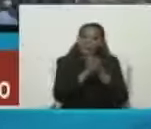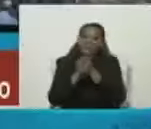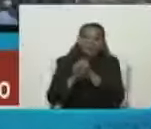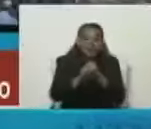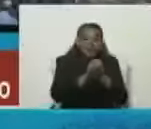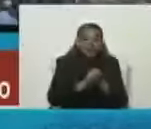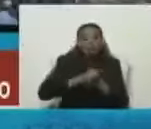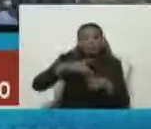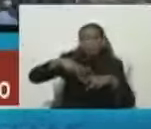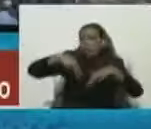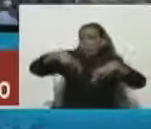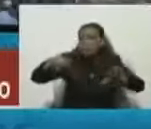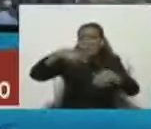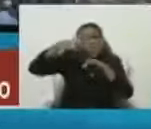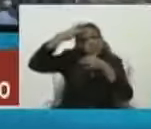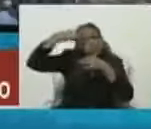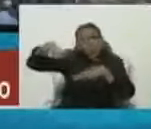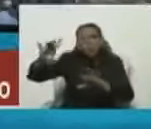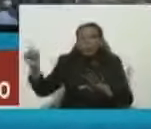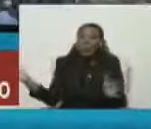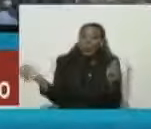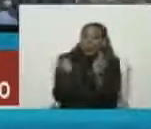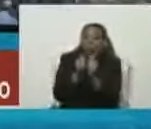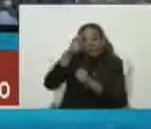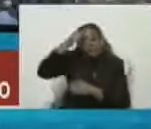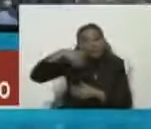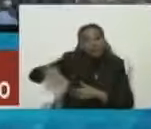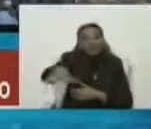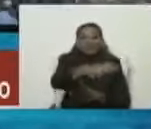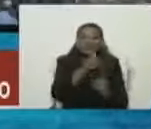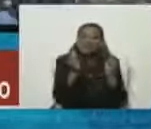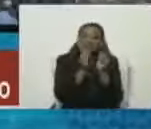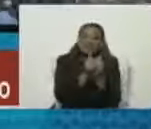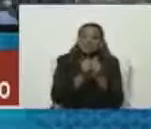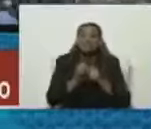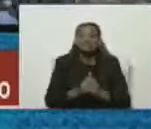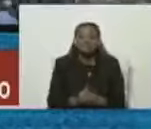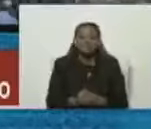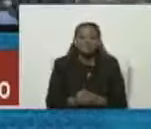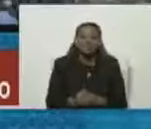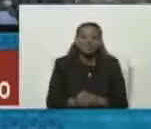dale, amigo, no camina solo porque el pueblo está contigo.